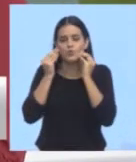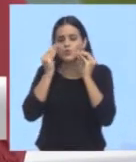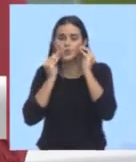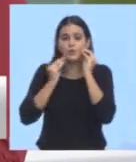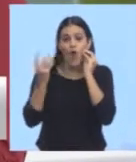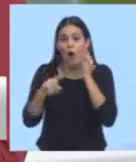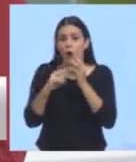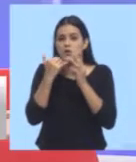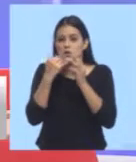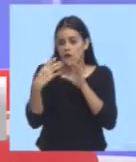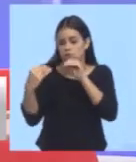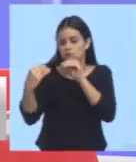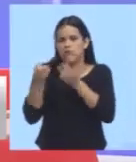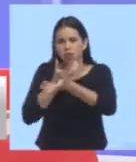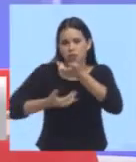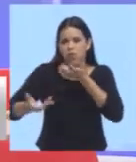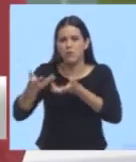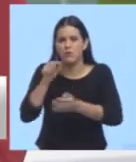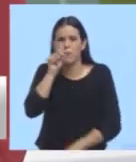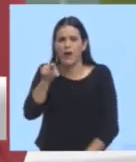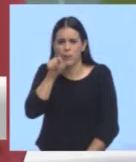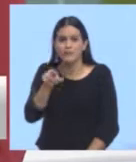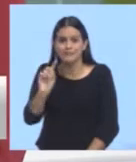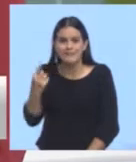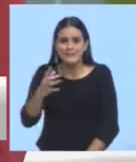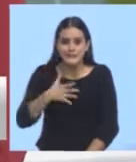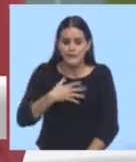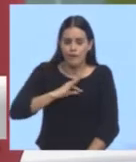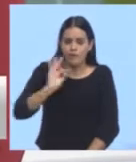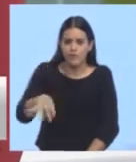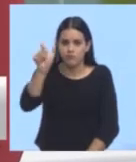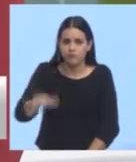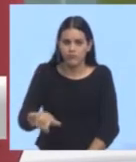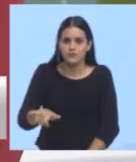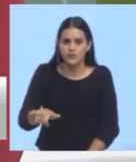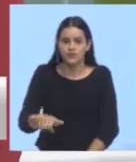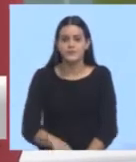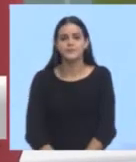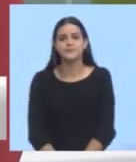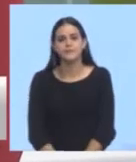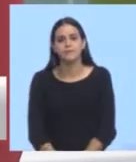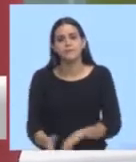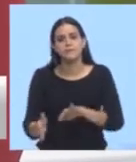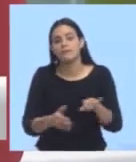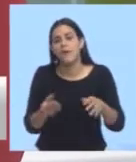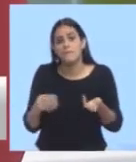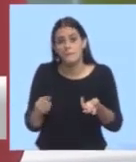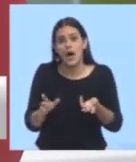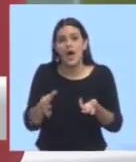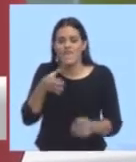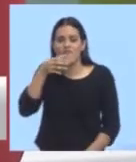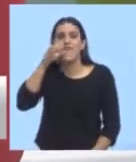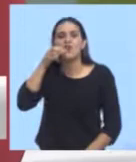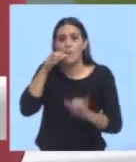hablar muy cercanamente que la persona emita saliva y podamos adquirir esa saliva y utilizar el